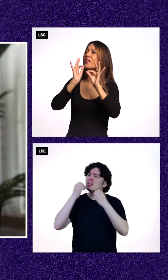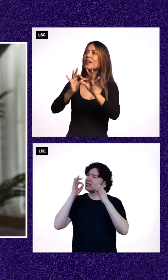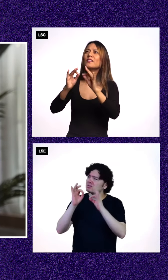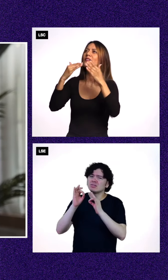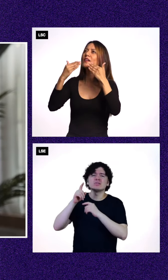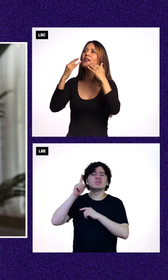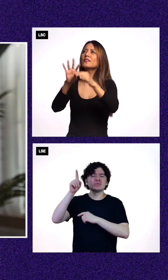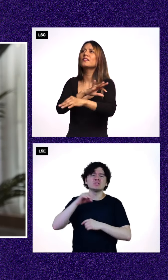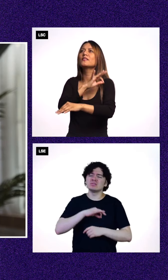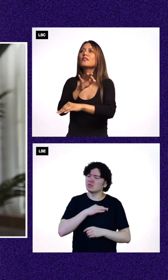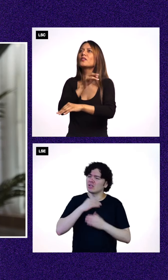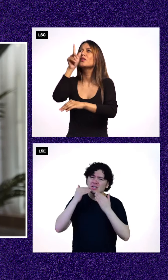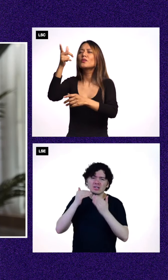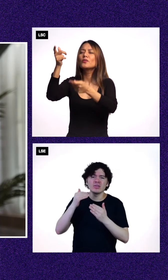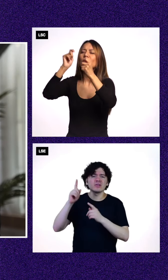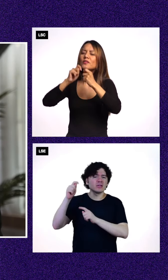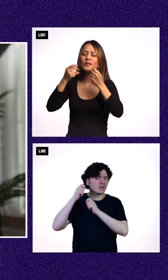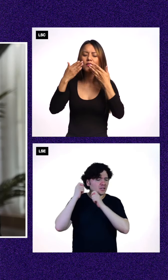todo ánimo, Señor.